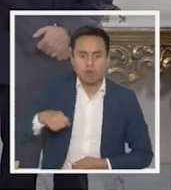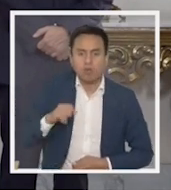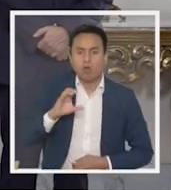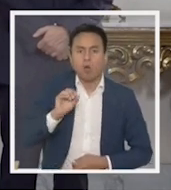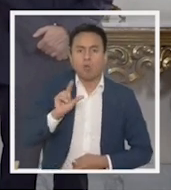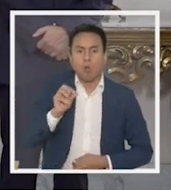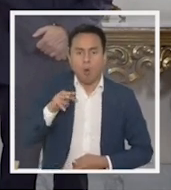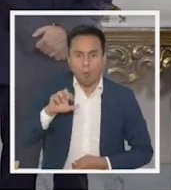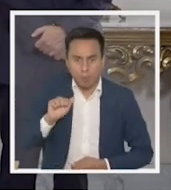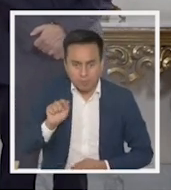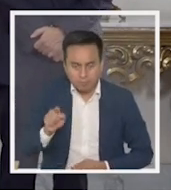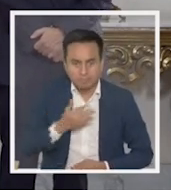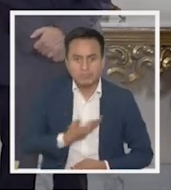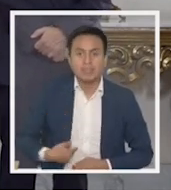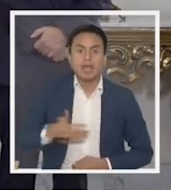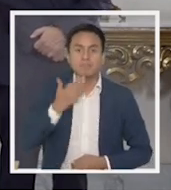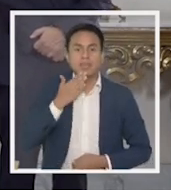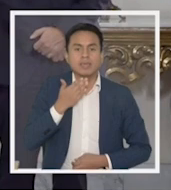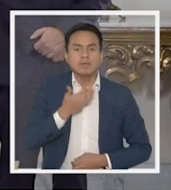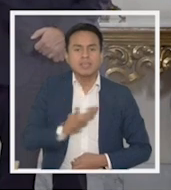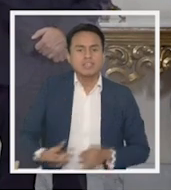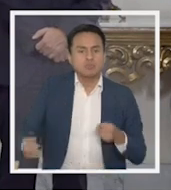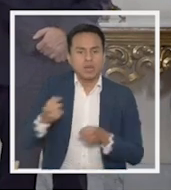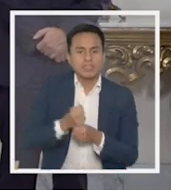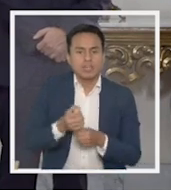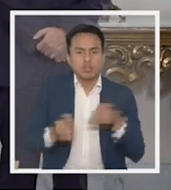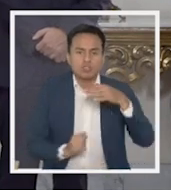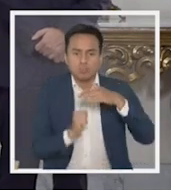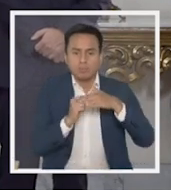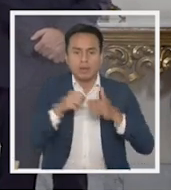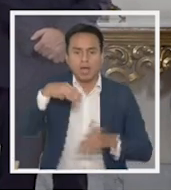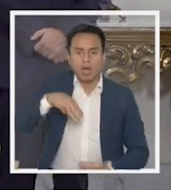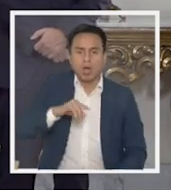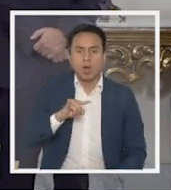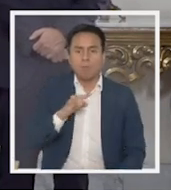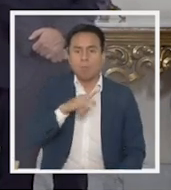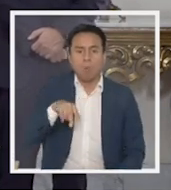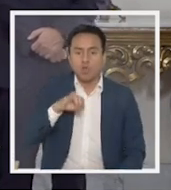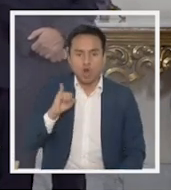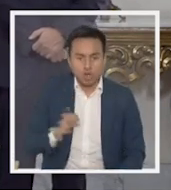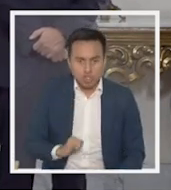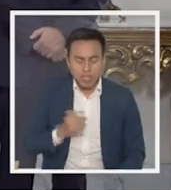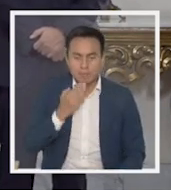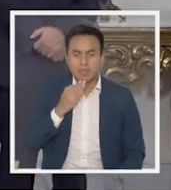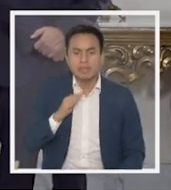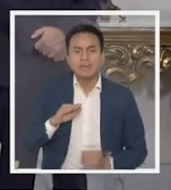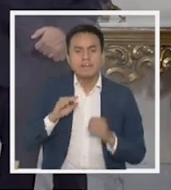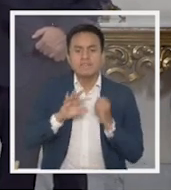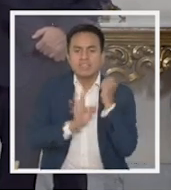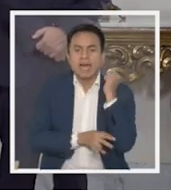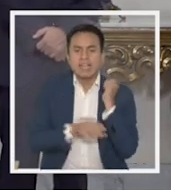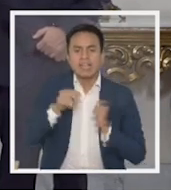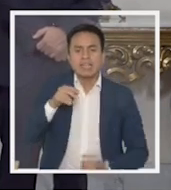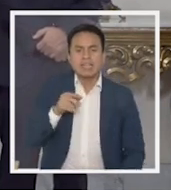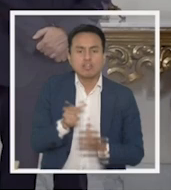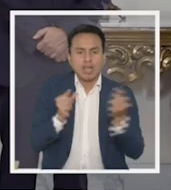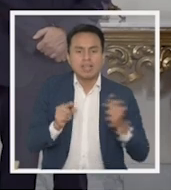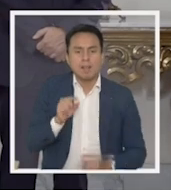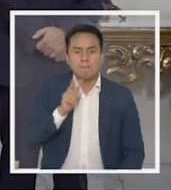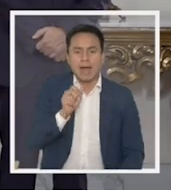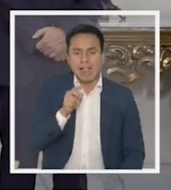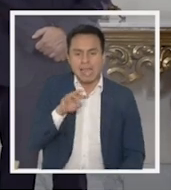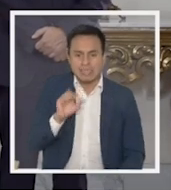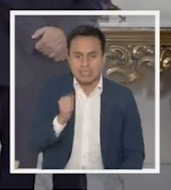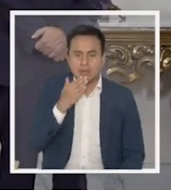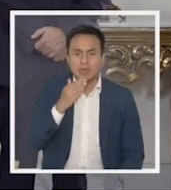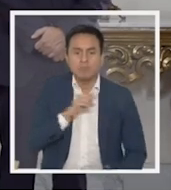Suprema, Sergio Muñoz, el fiscal nacional, Ángel Valencia, además del Poder Ejecutivo aquí presente, han tenido una disposición de trabajar